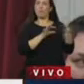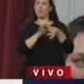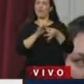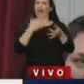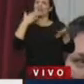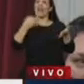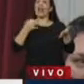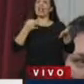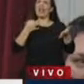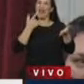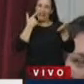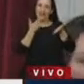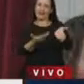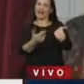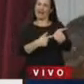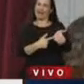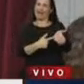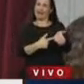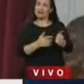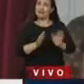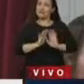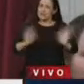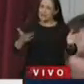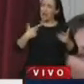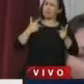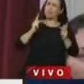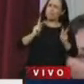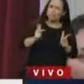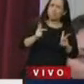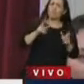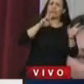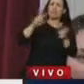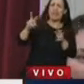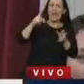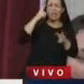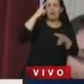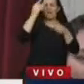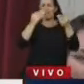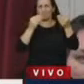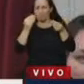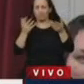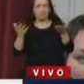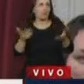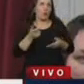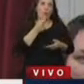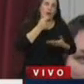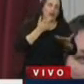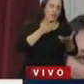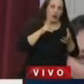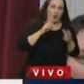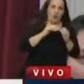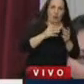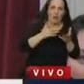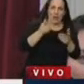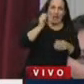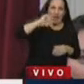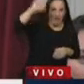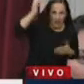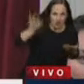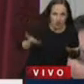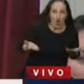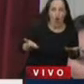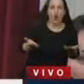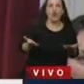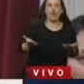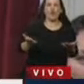es la herramienta de gestión número uno. Entonces, hay distintas formas de decirlo. Lo que vas a ver después, casi con seguridad, es una unanimidad mucho más